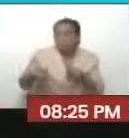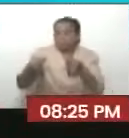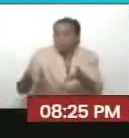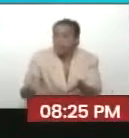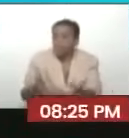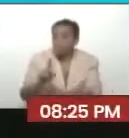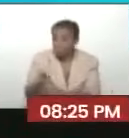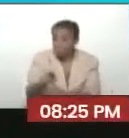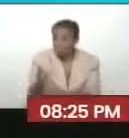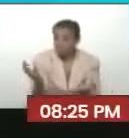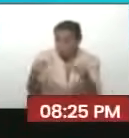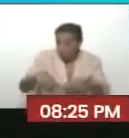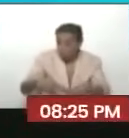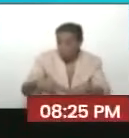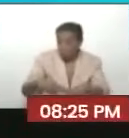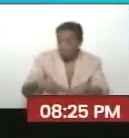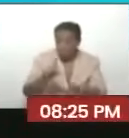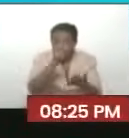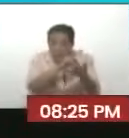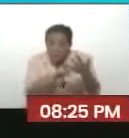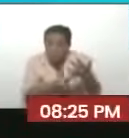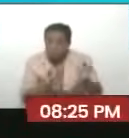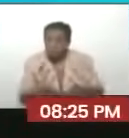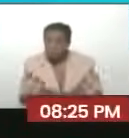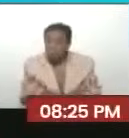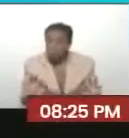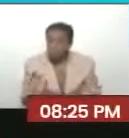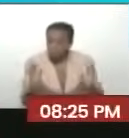venezolanos, paulatinamente también,